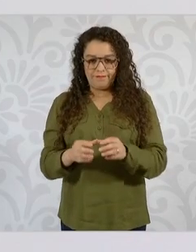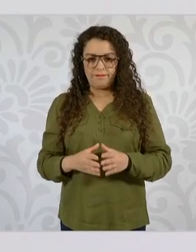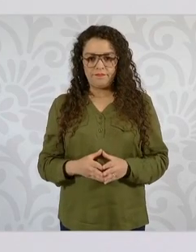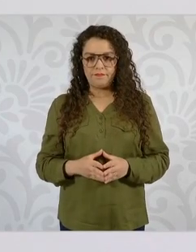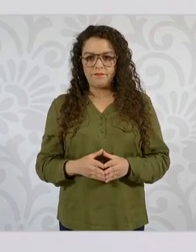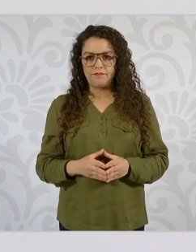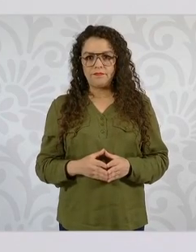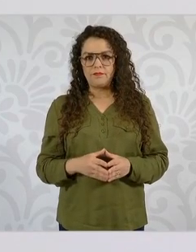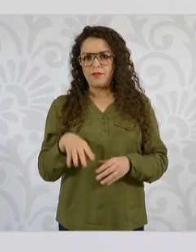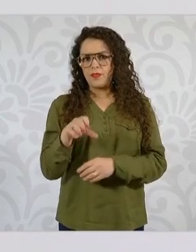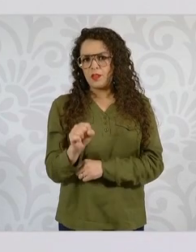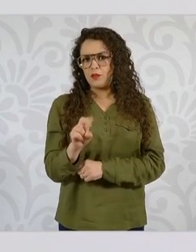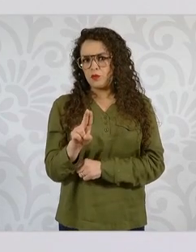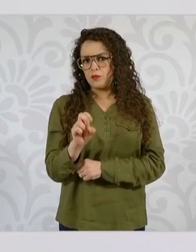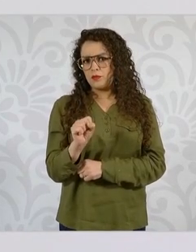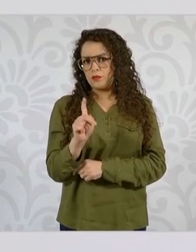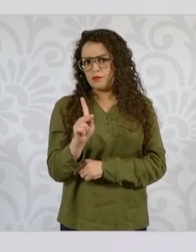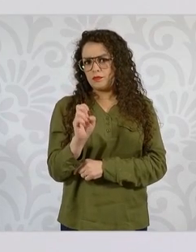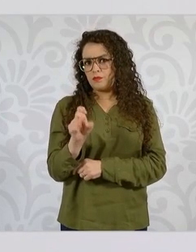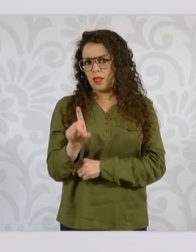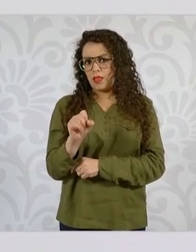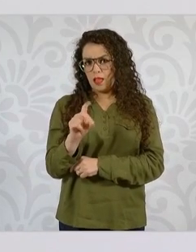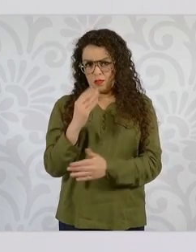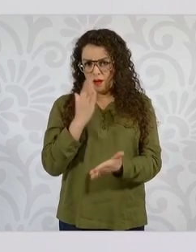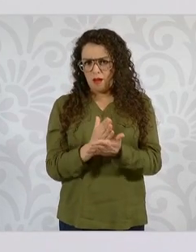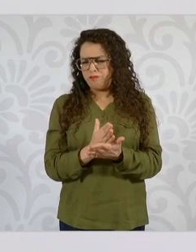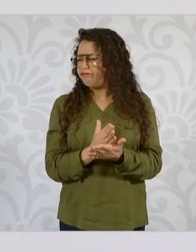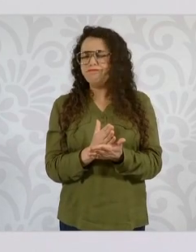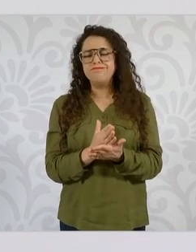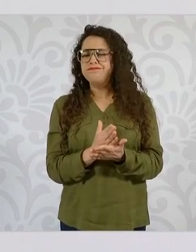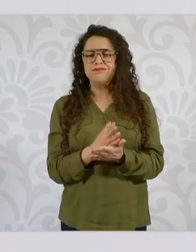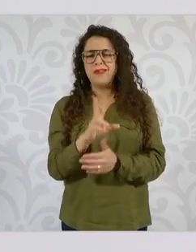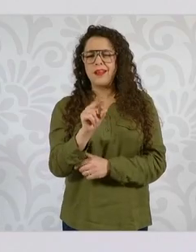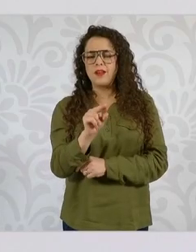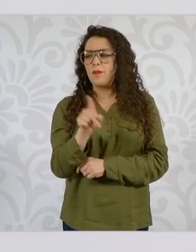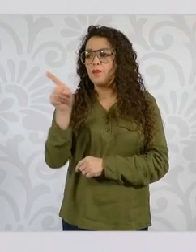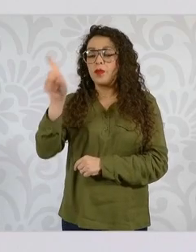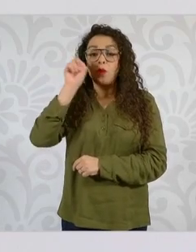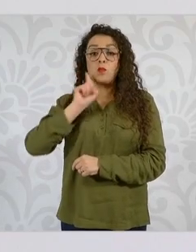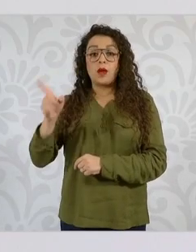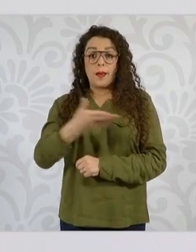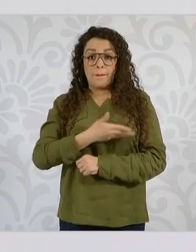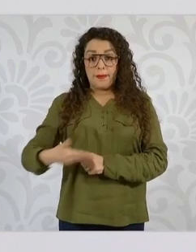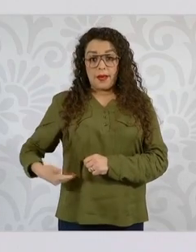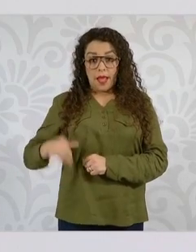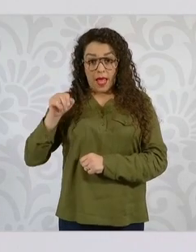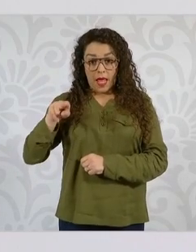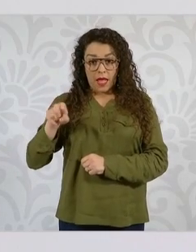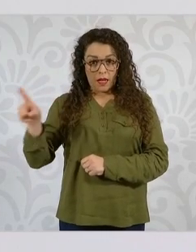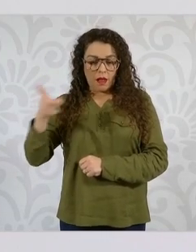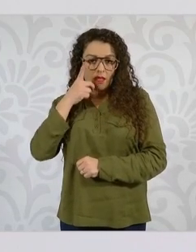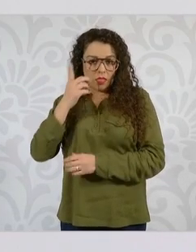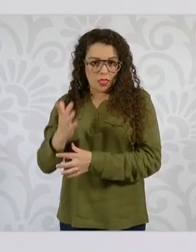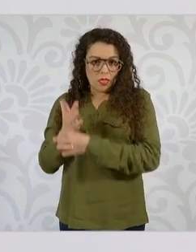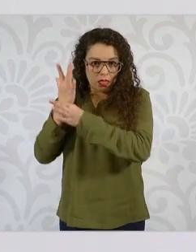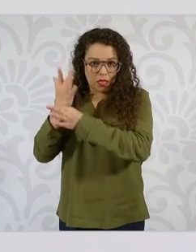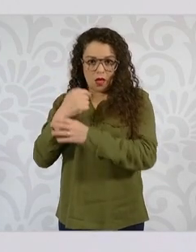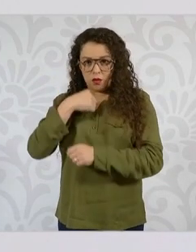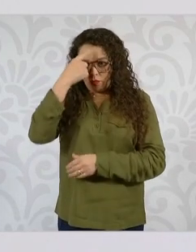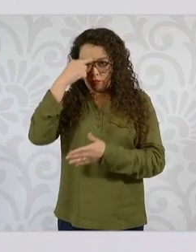suspendido lo que llamó la presidenta del INE y creo que es pertinente